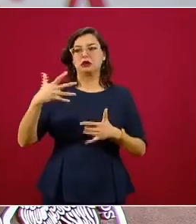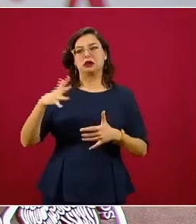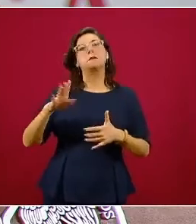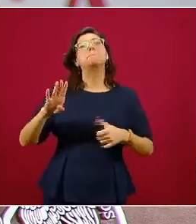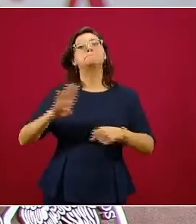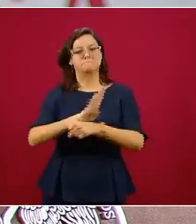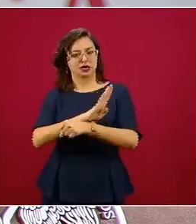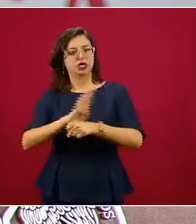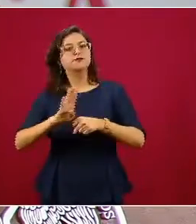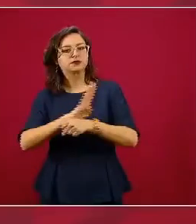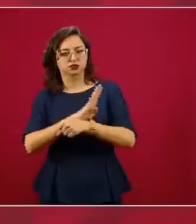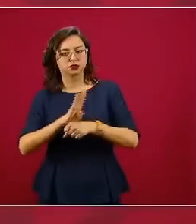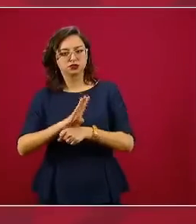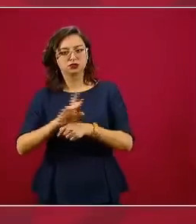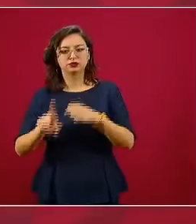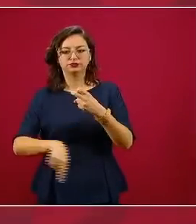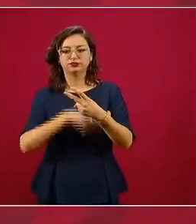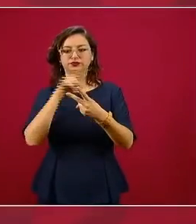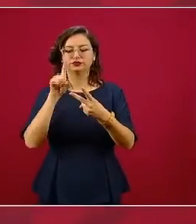Nos beneficia,